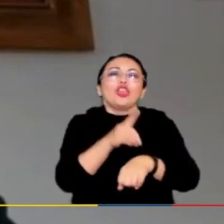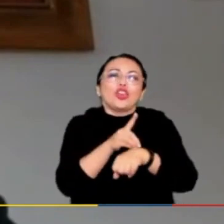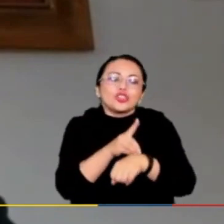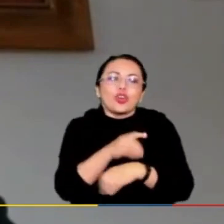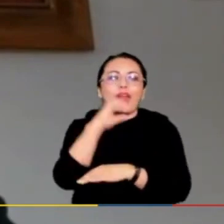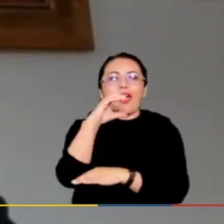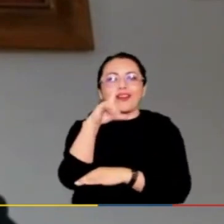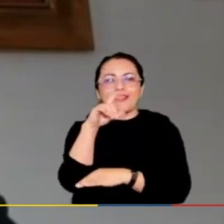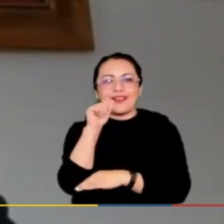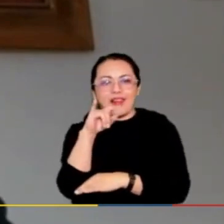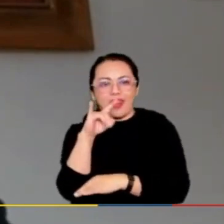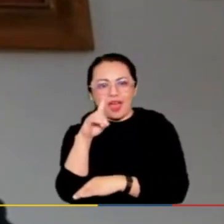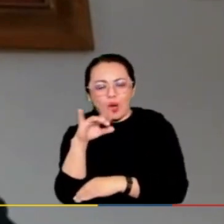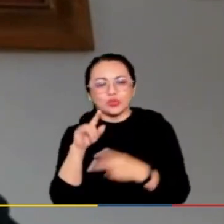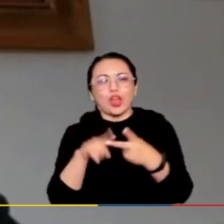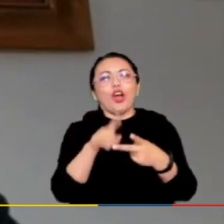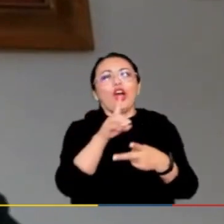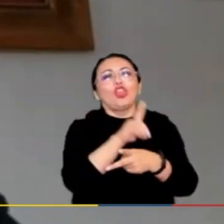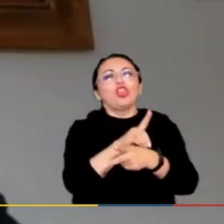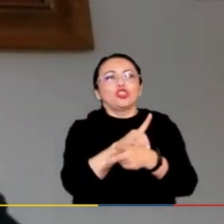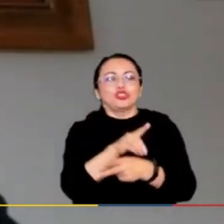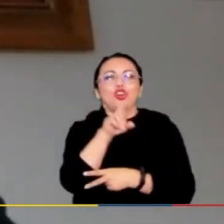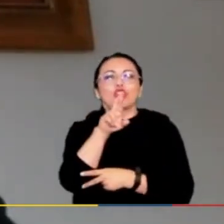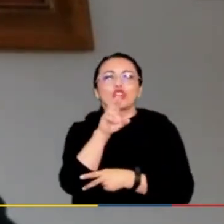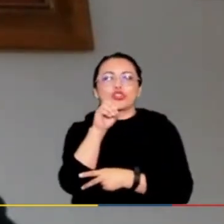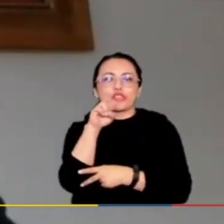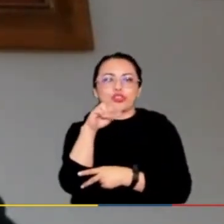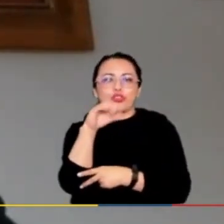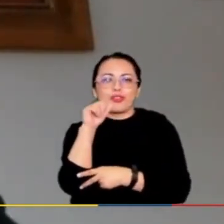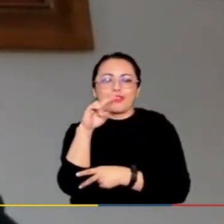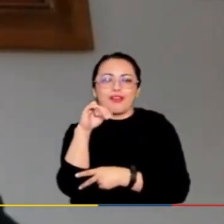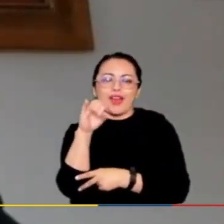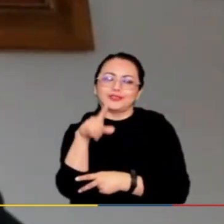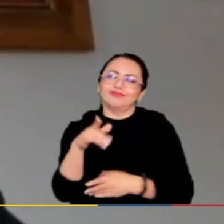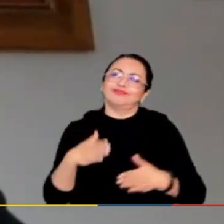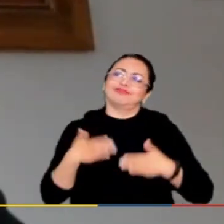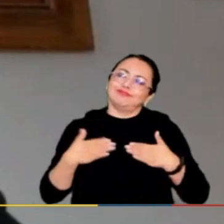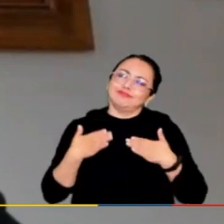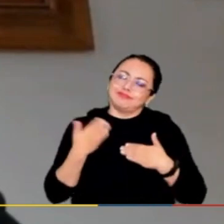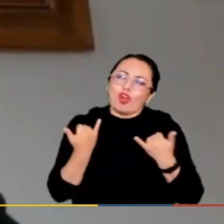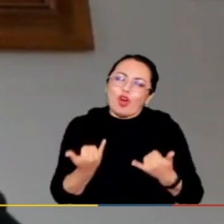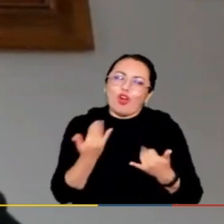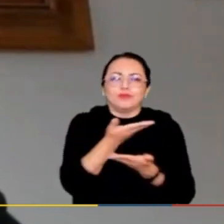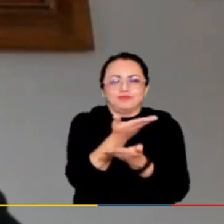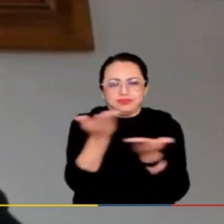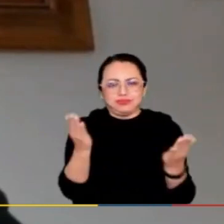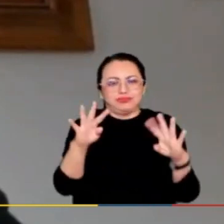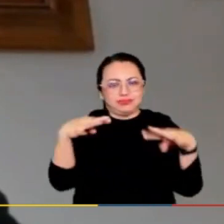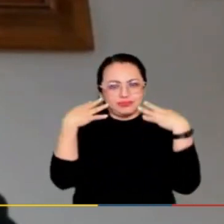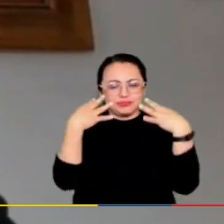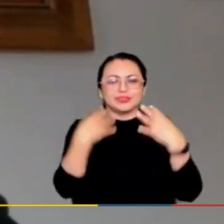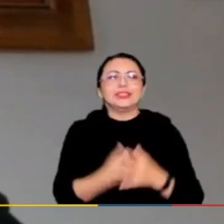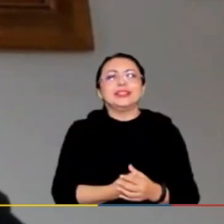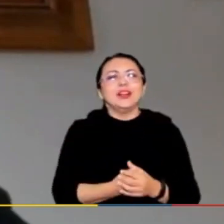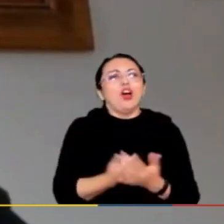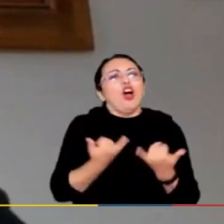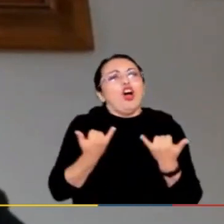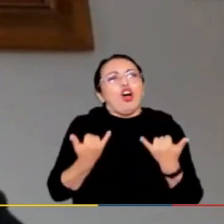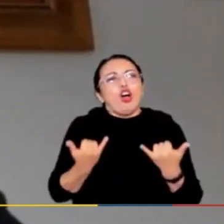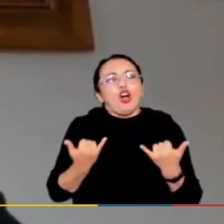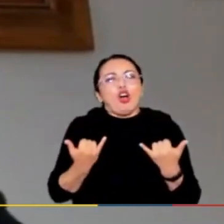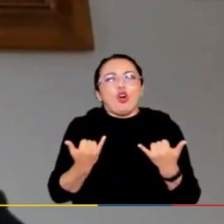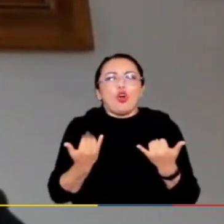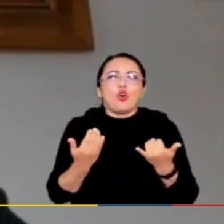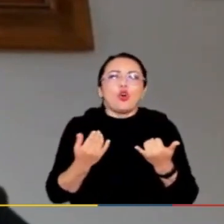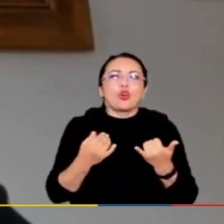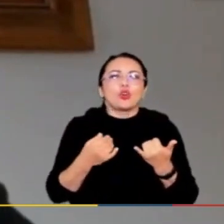doctor Roncancio, doctor Boada. Es un placer haber contar en el día de hoy con ustedes para efectos de hacer